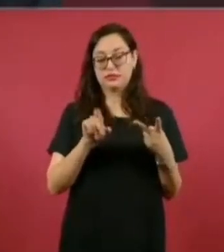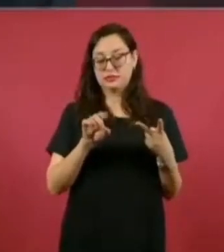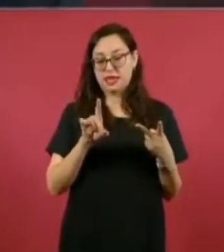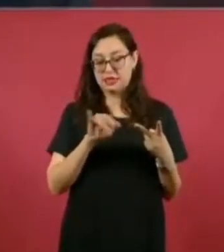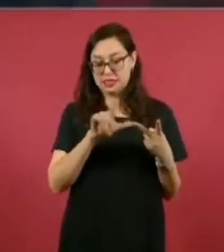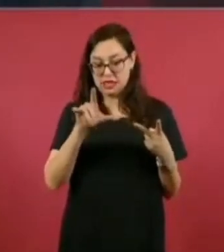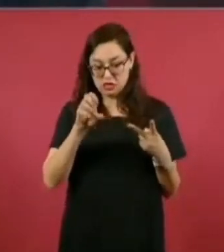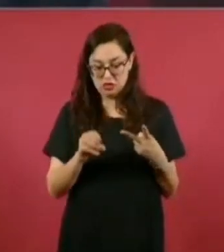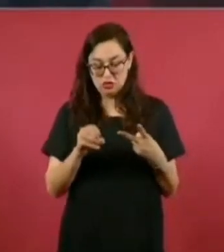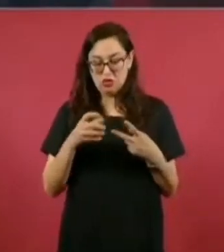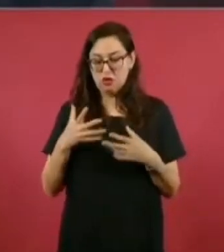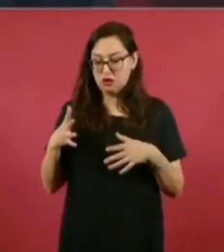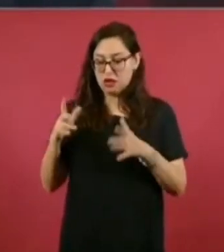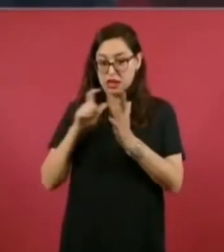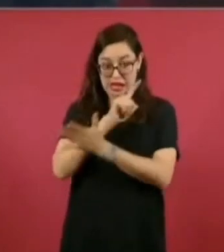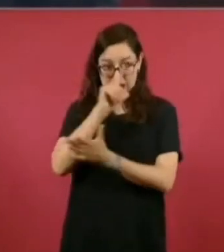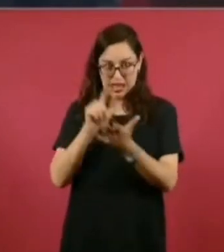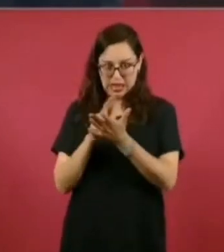Carlos